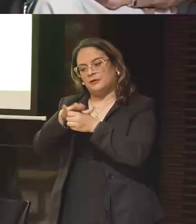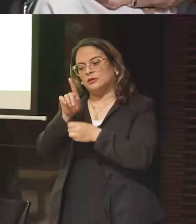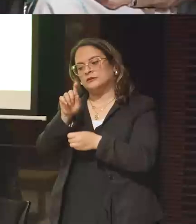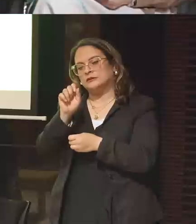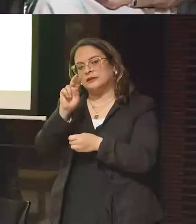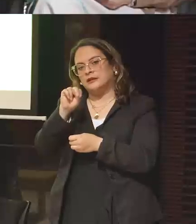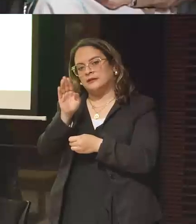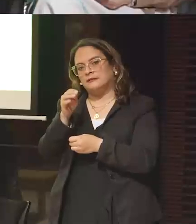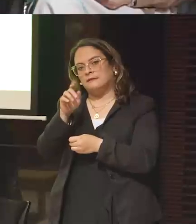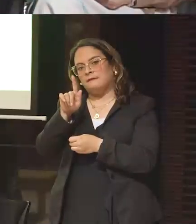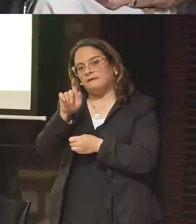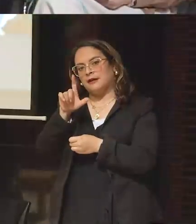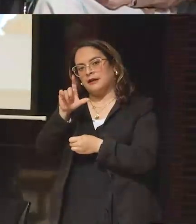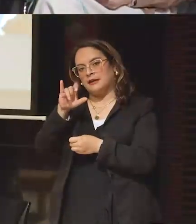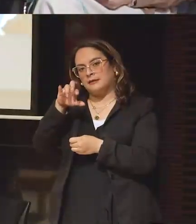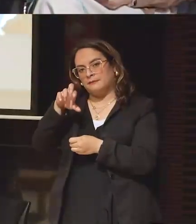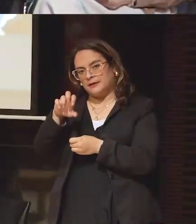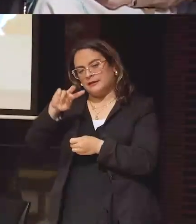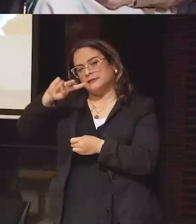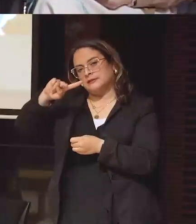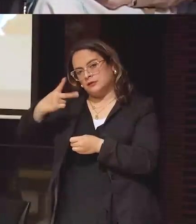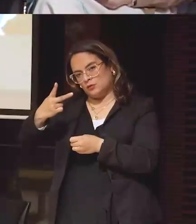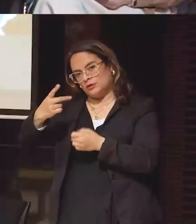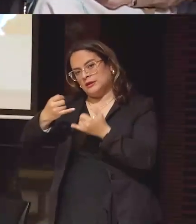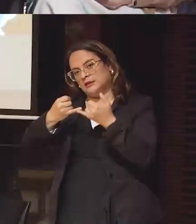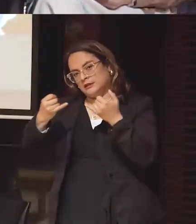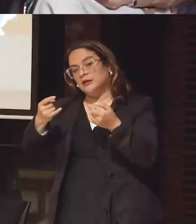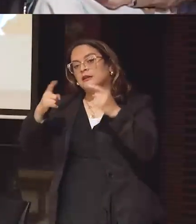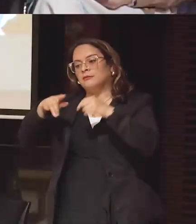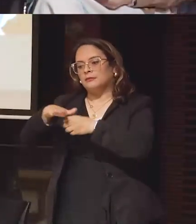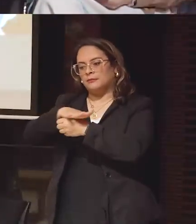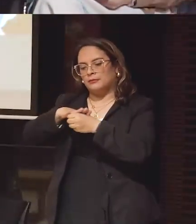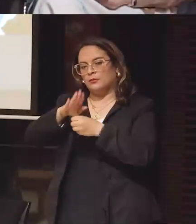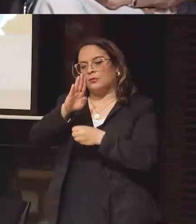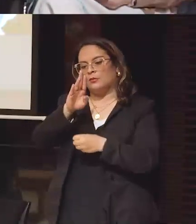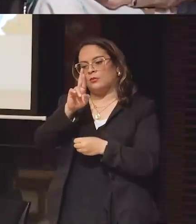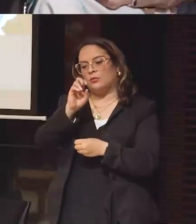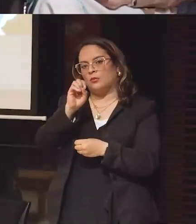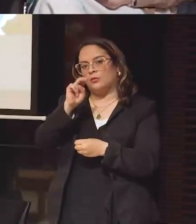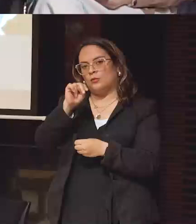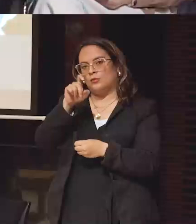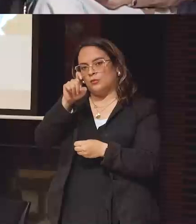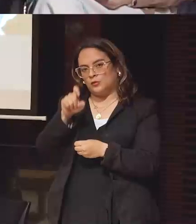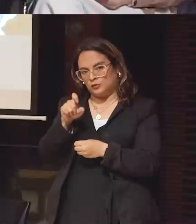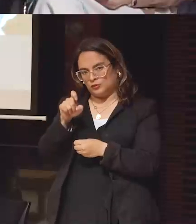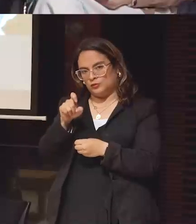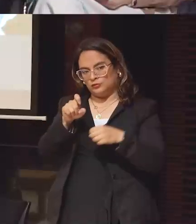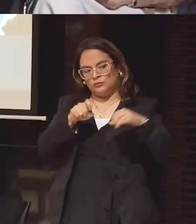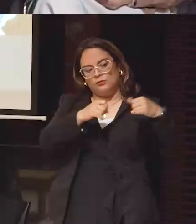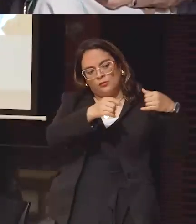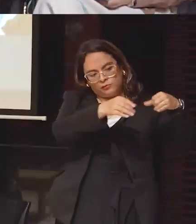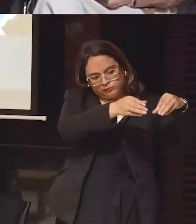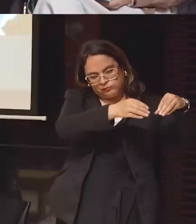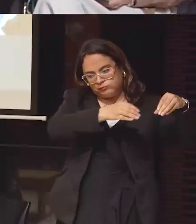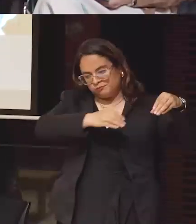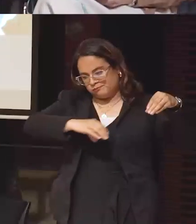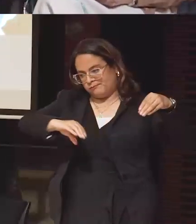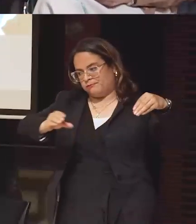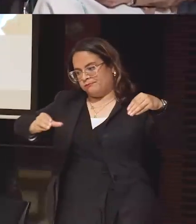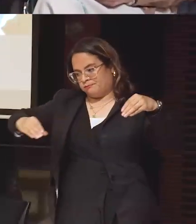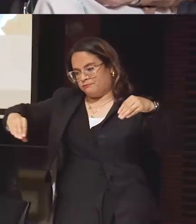línea, y el Bronx. Bueno, fantástico. Entonces,